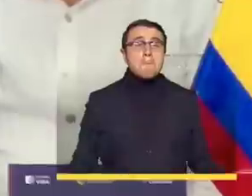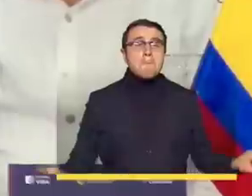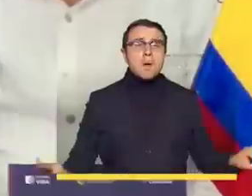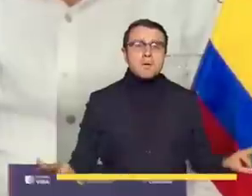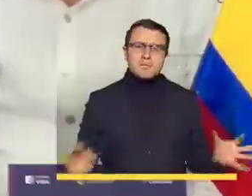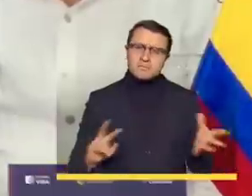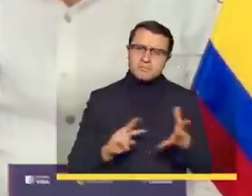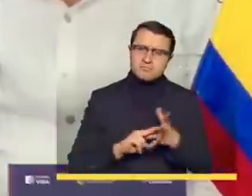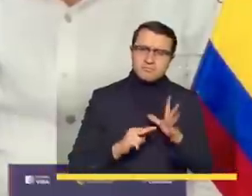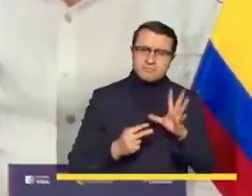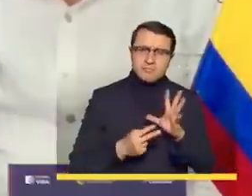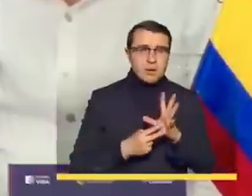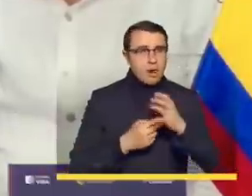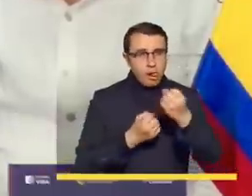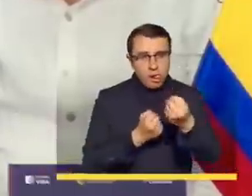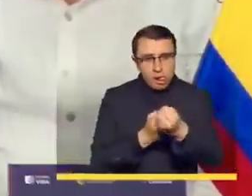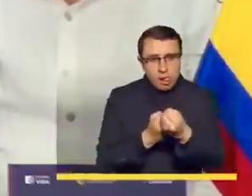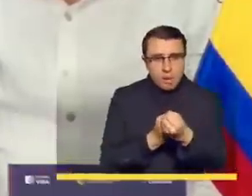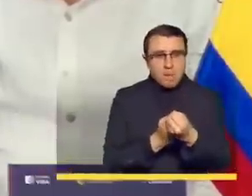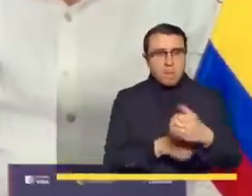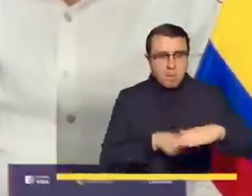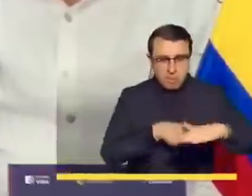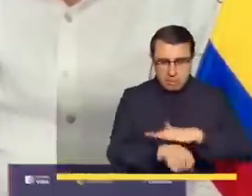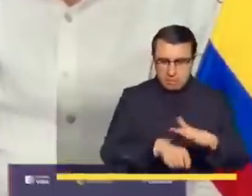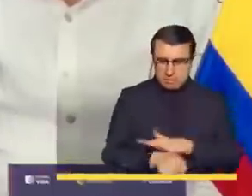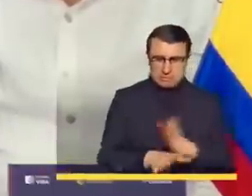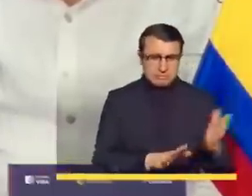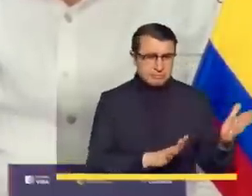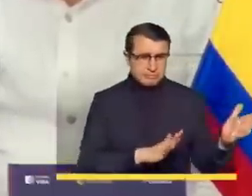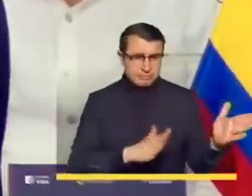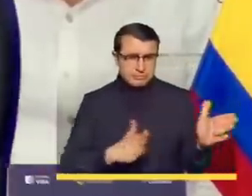con un genocidio en nuestros países.